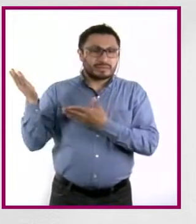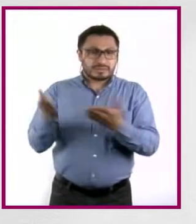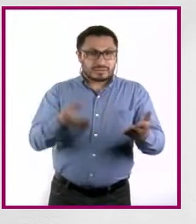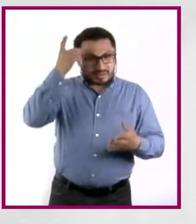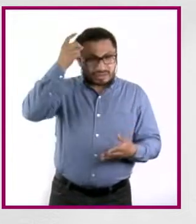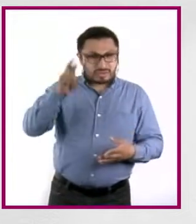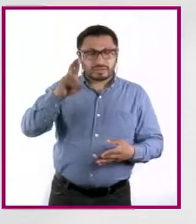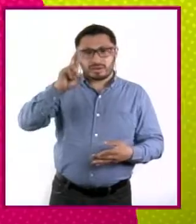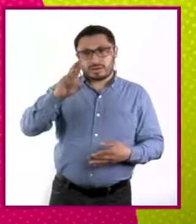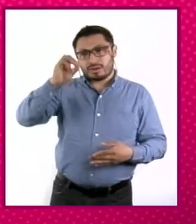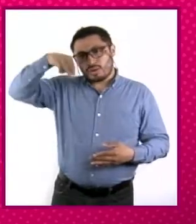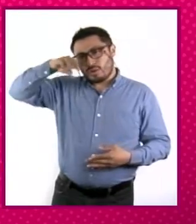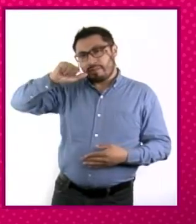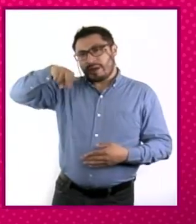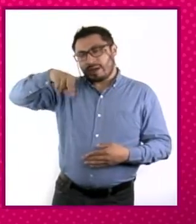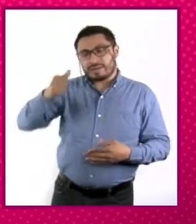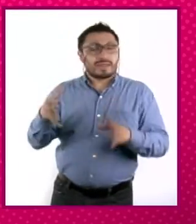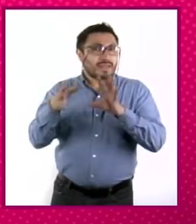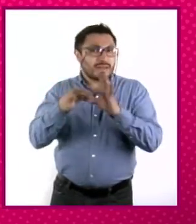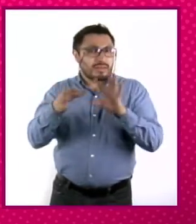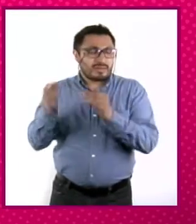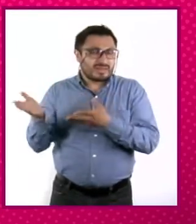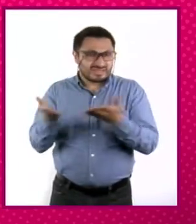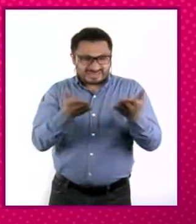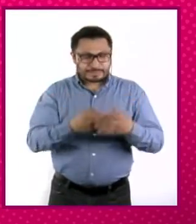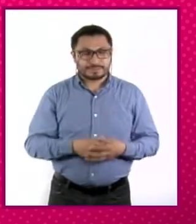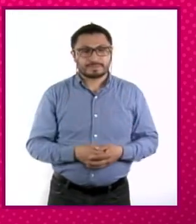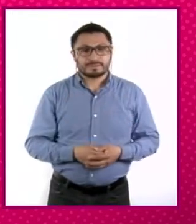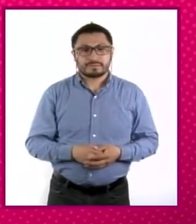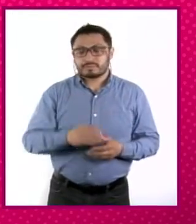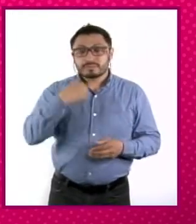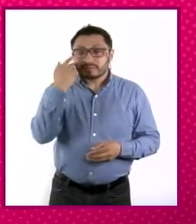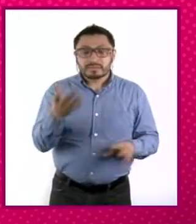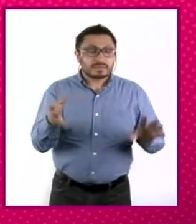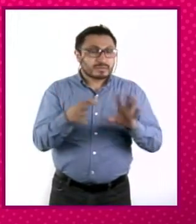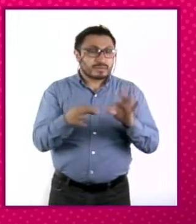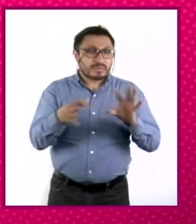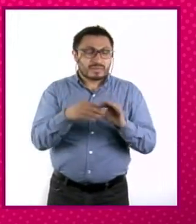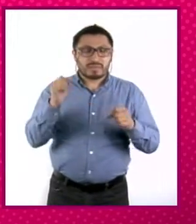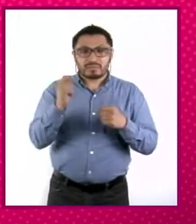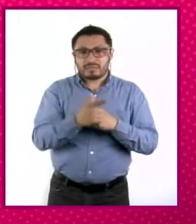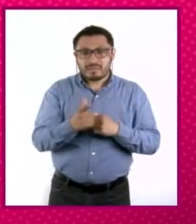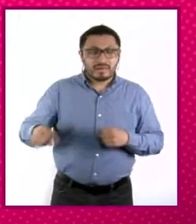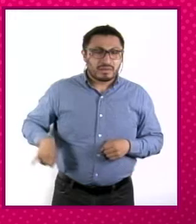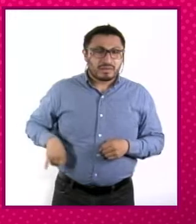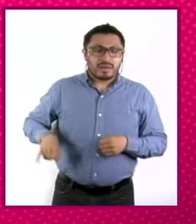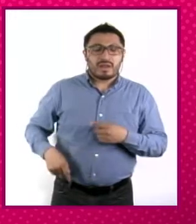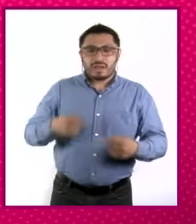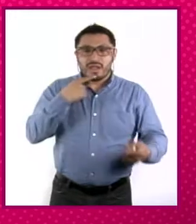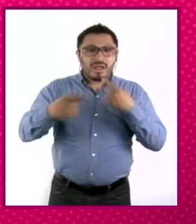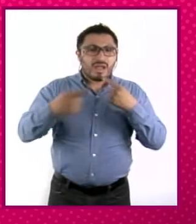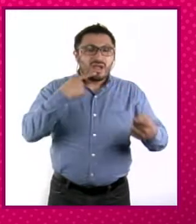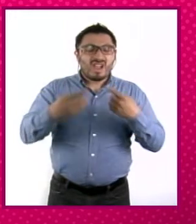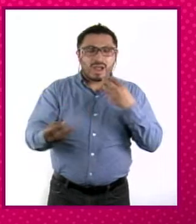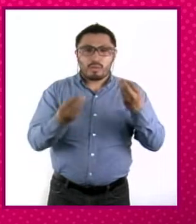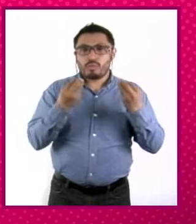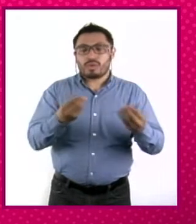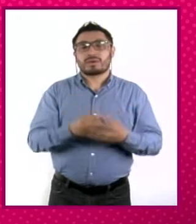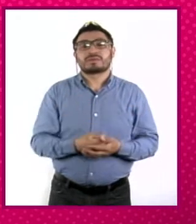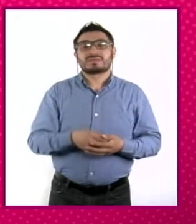nos desarrolláramos, entre comillas, es decir, nos pareciéramos cada vez más a los países europeos,